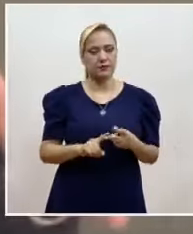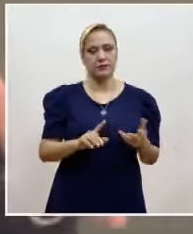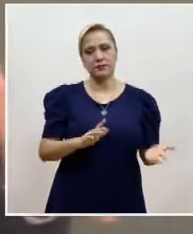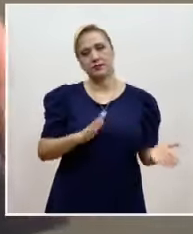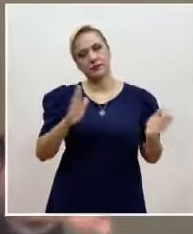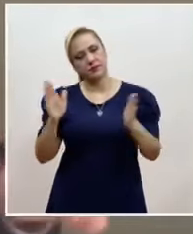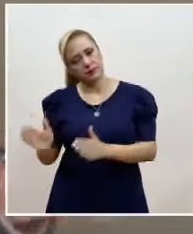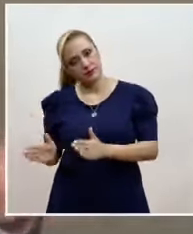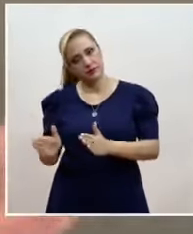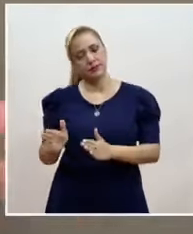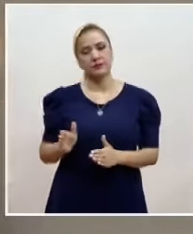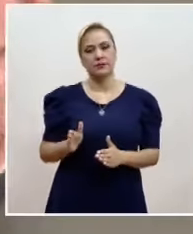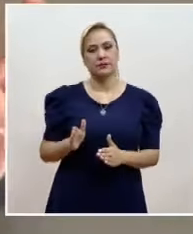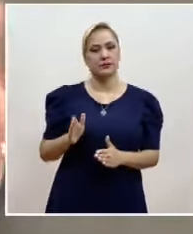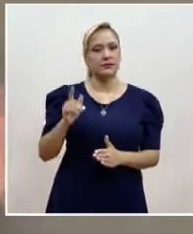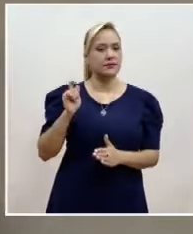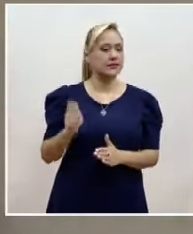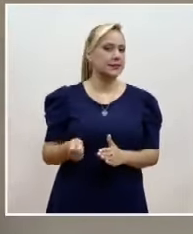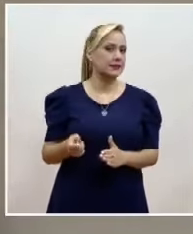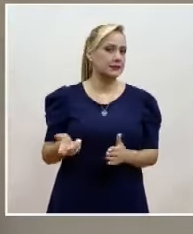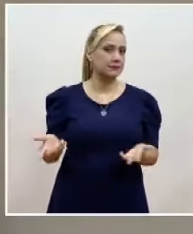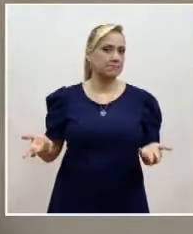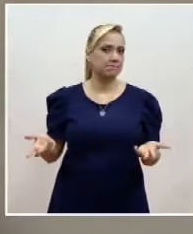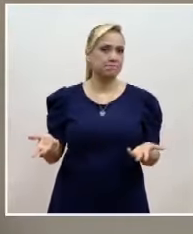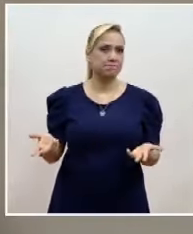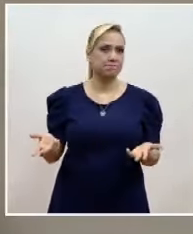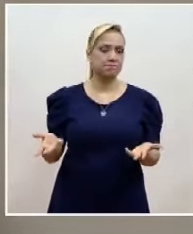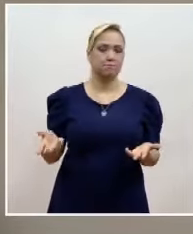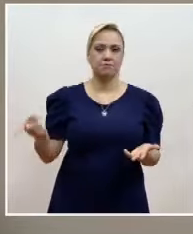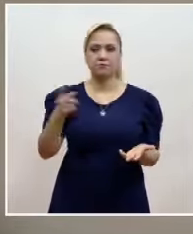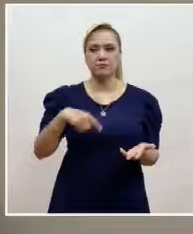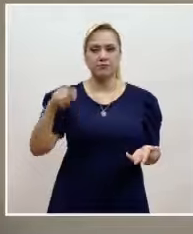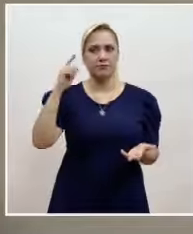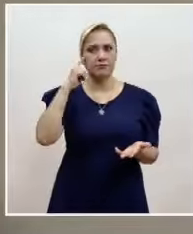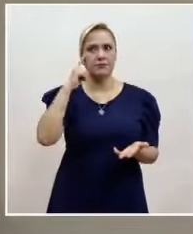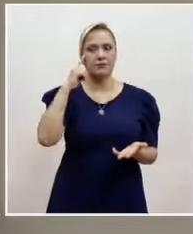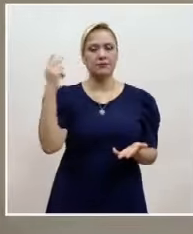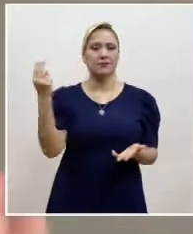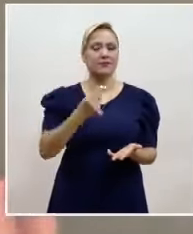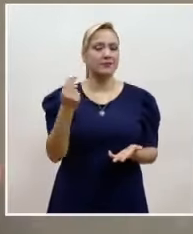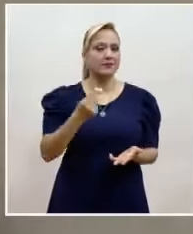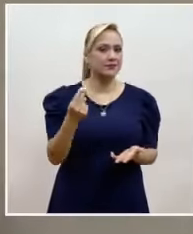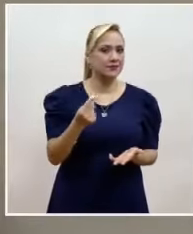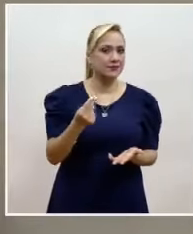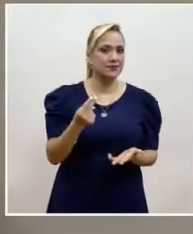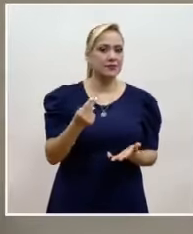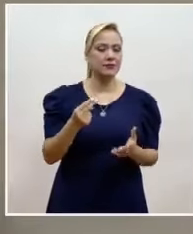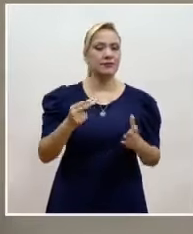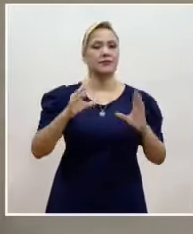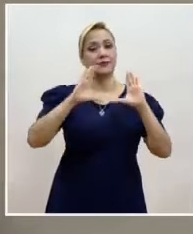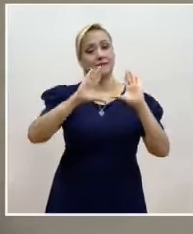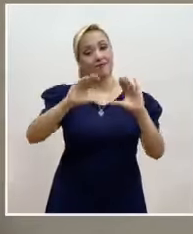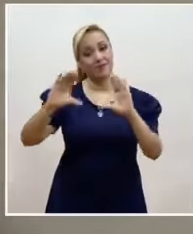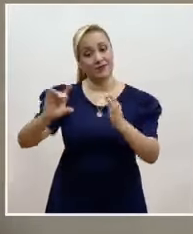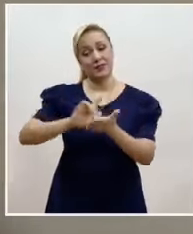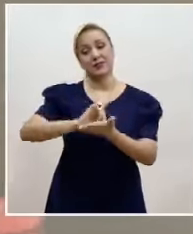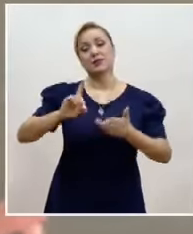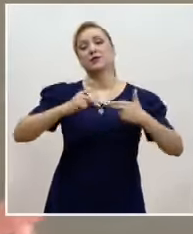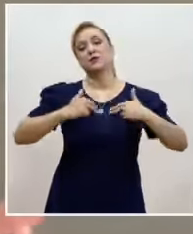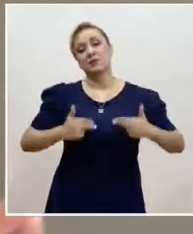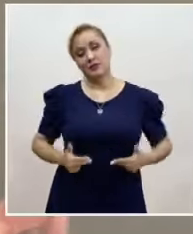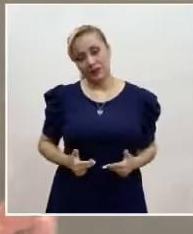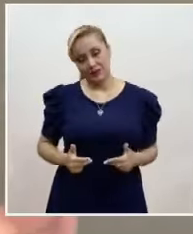la otra parte, que es más técnica, ingenieros, computólogos, etcétera, se necesita formación de derechos humanos, porque el